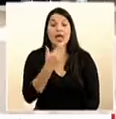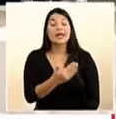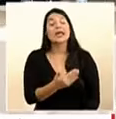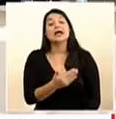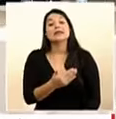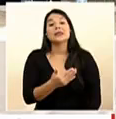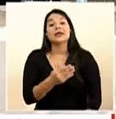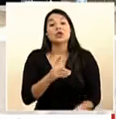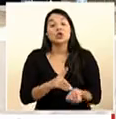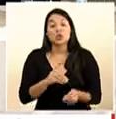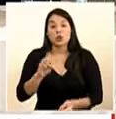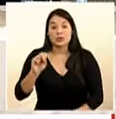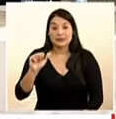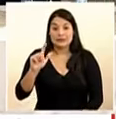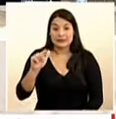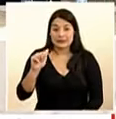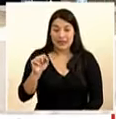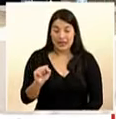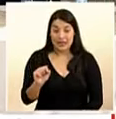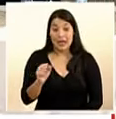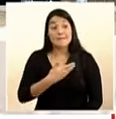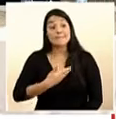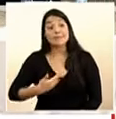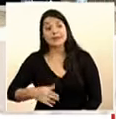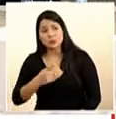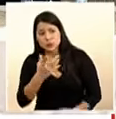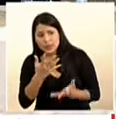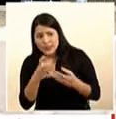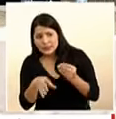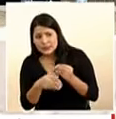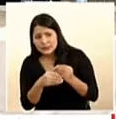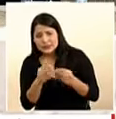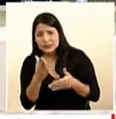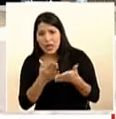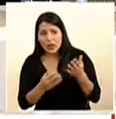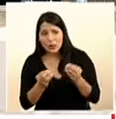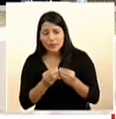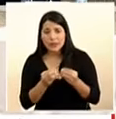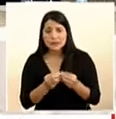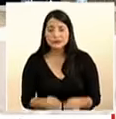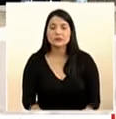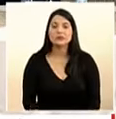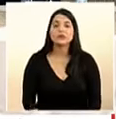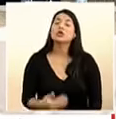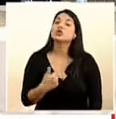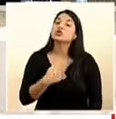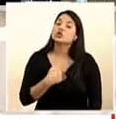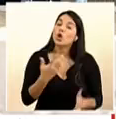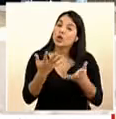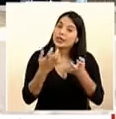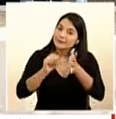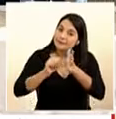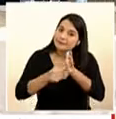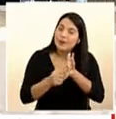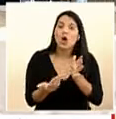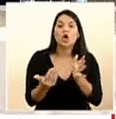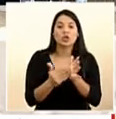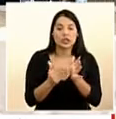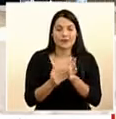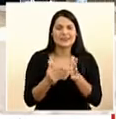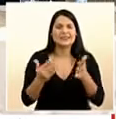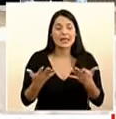doctor salas señor presidente quiere usted dar alguna aclaración quería subrayar nuevamente la importancia